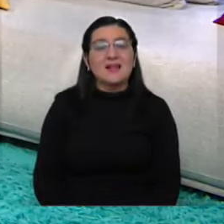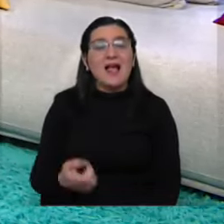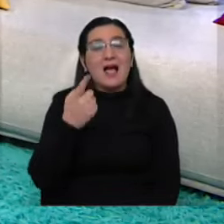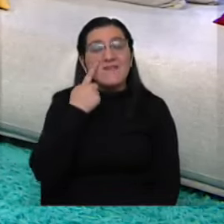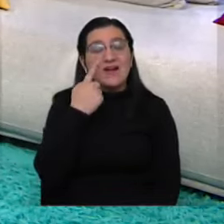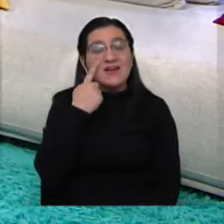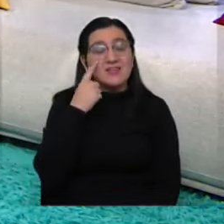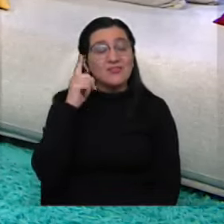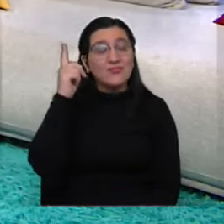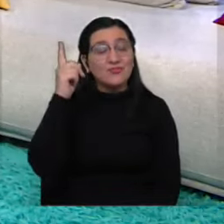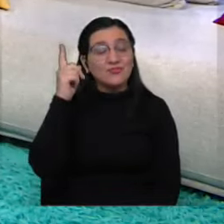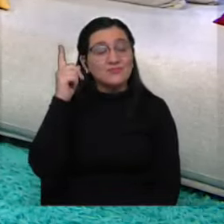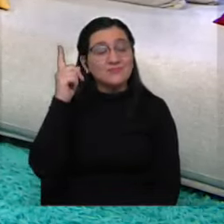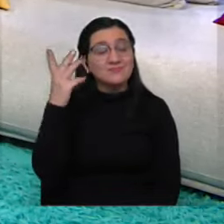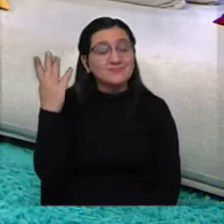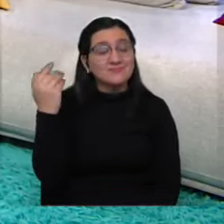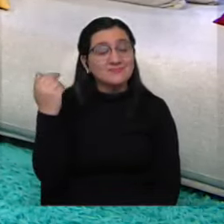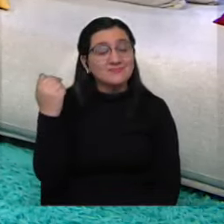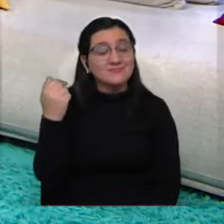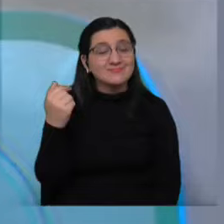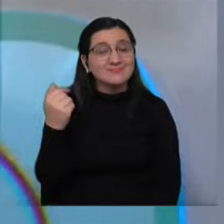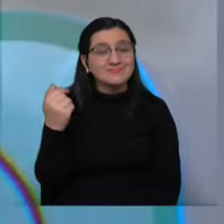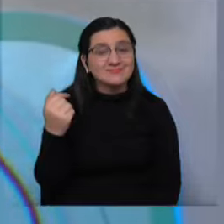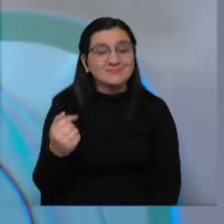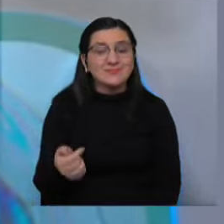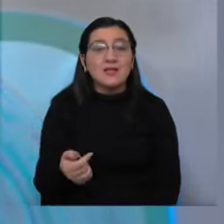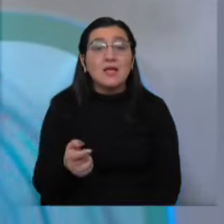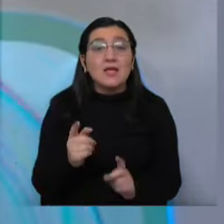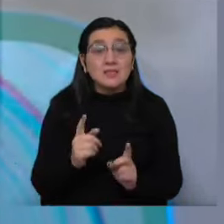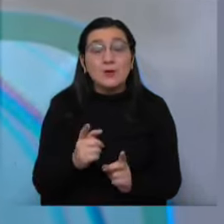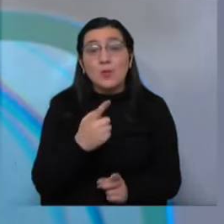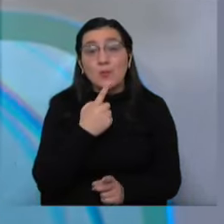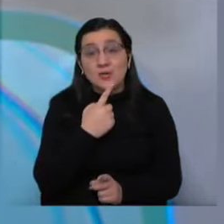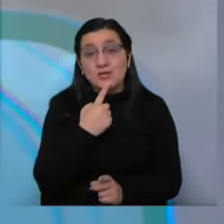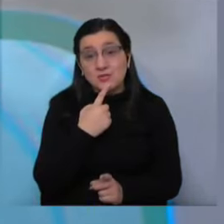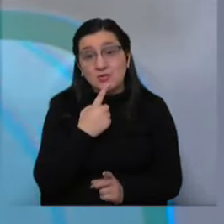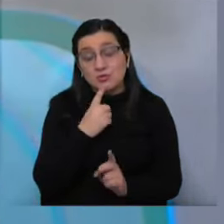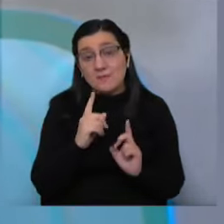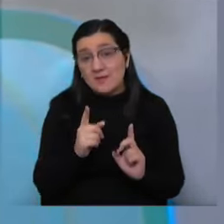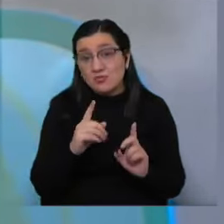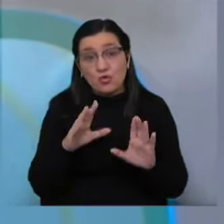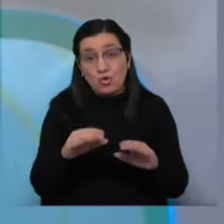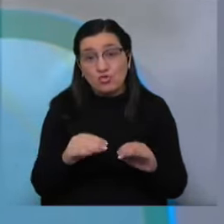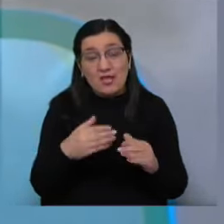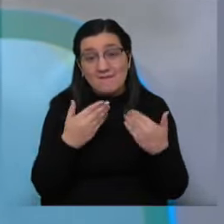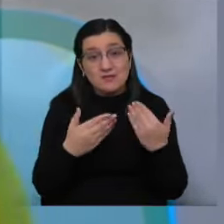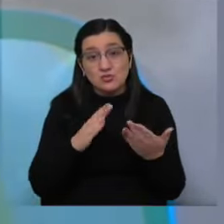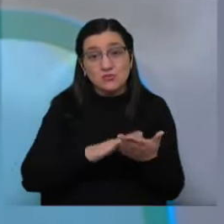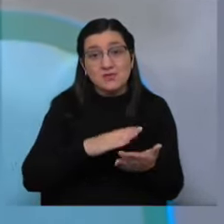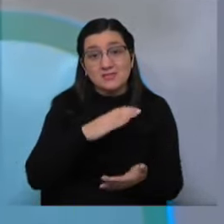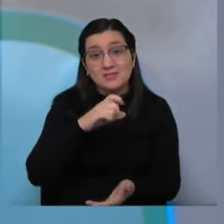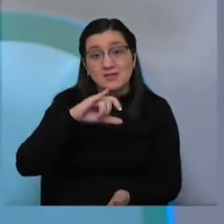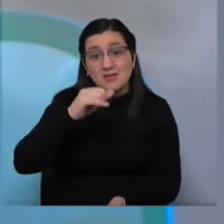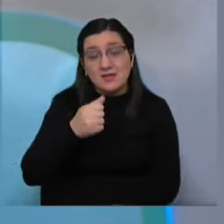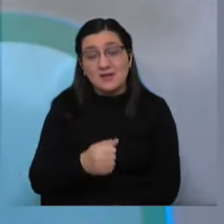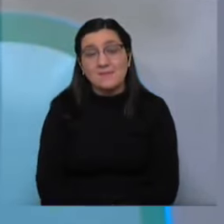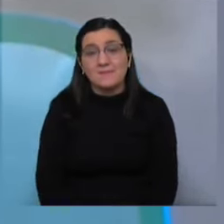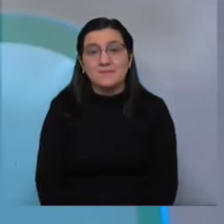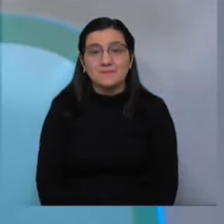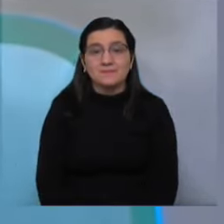un carnaval absolutamente Y cómo trasciende todo porque también lo político lo trascendió en ese caso sin duda duda porque era una gusana